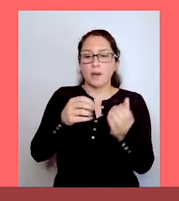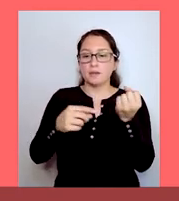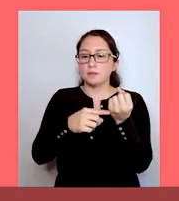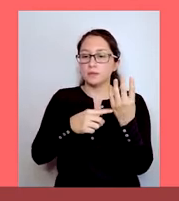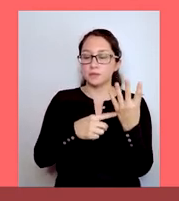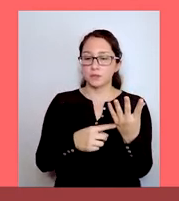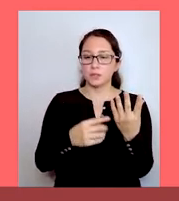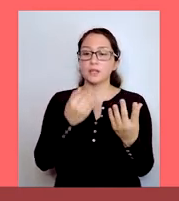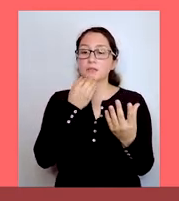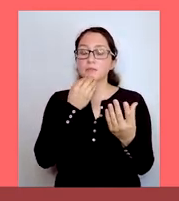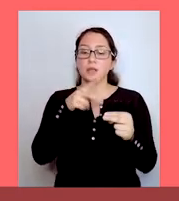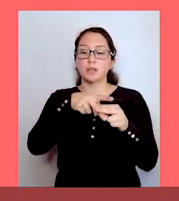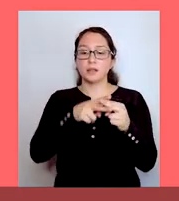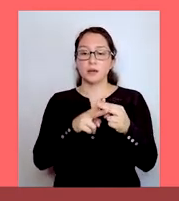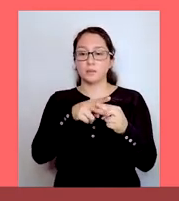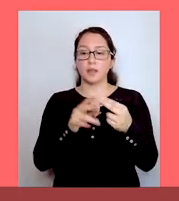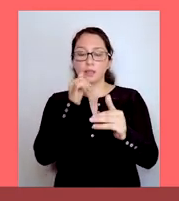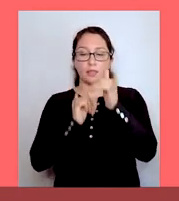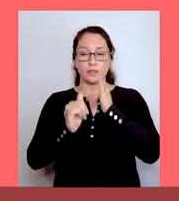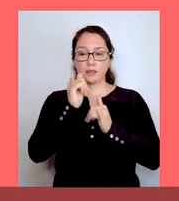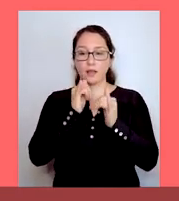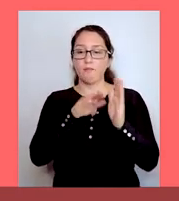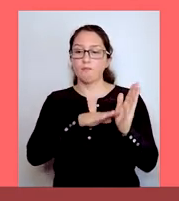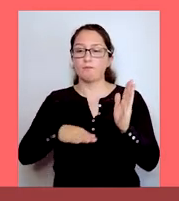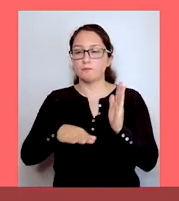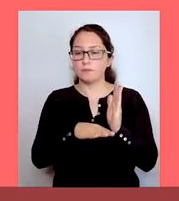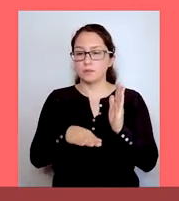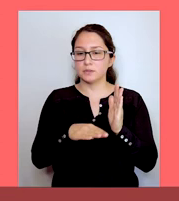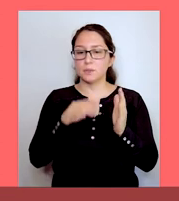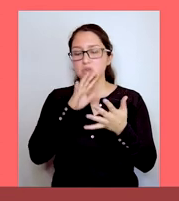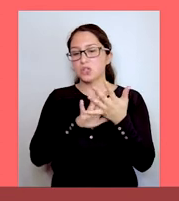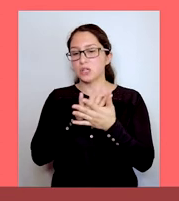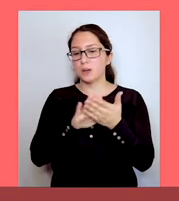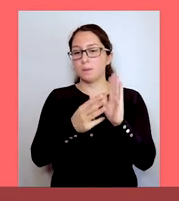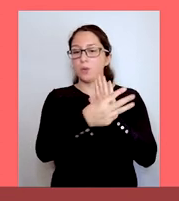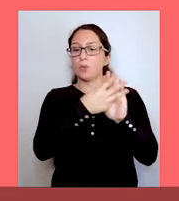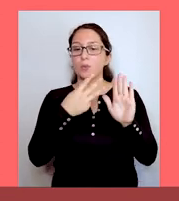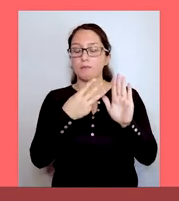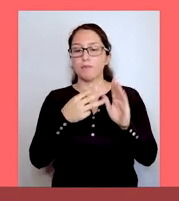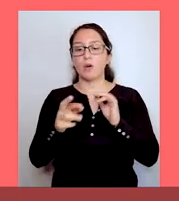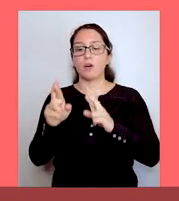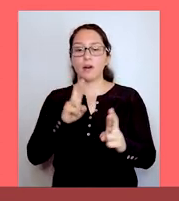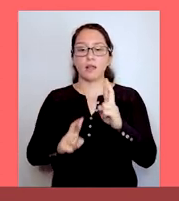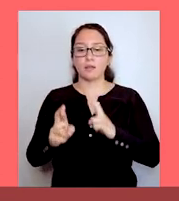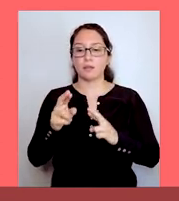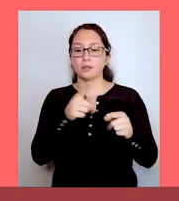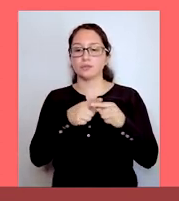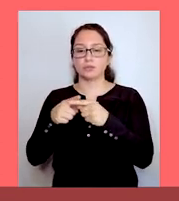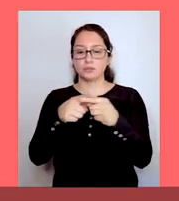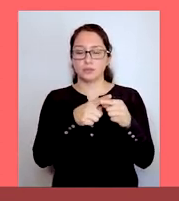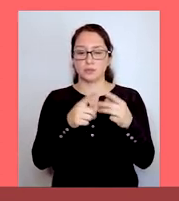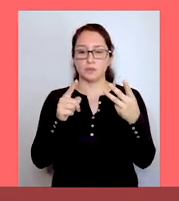la experiencia análoga un poco de tecnología y herramientas digitales básicas, como una página web o el uso de redes